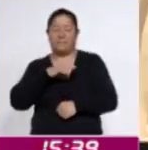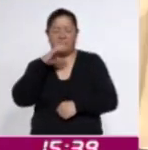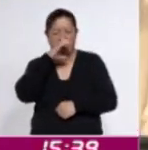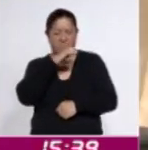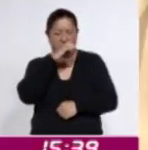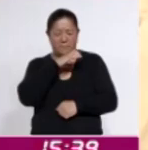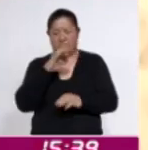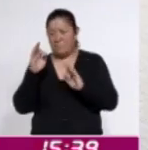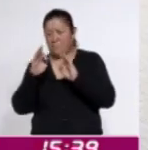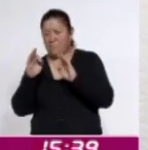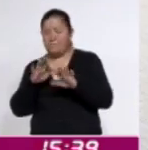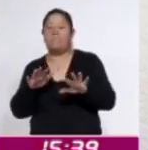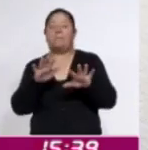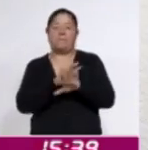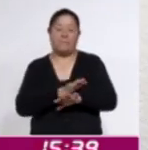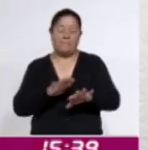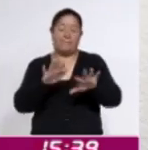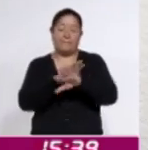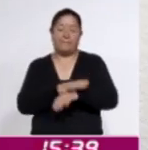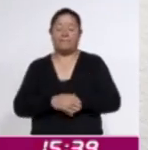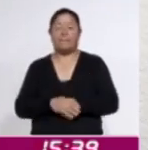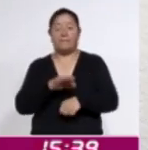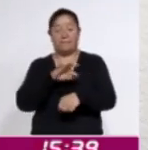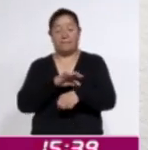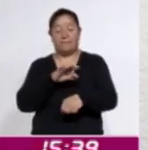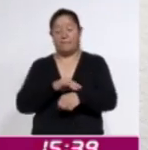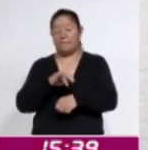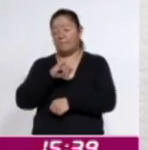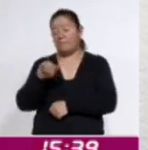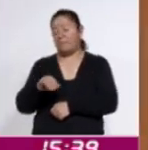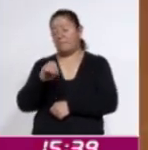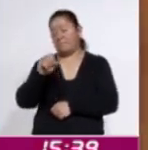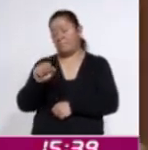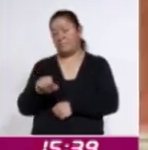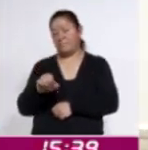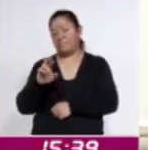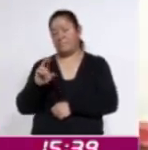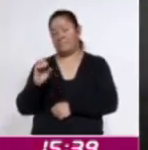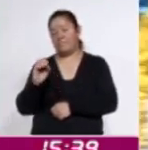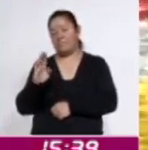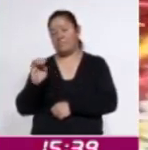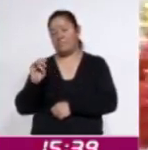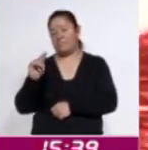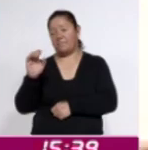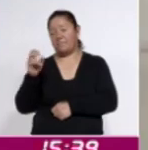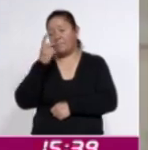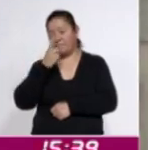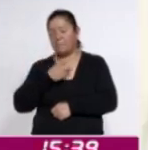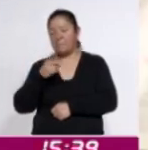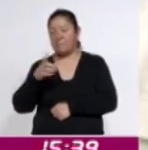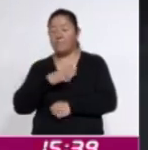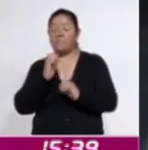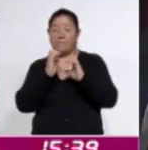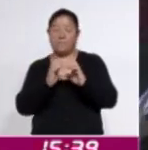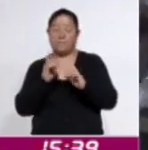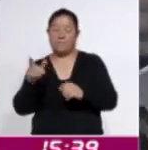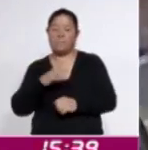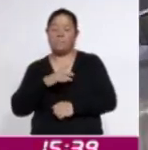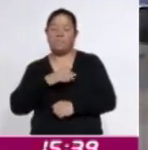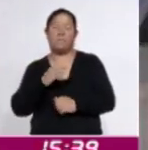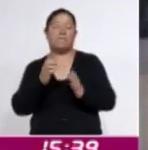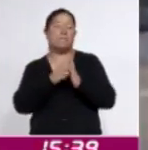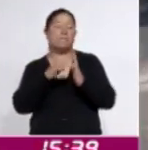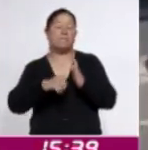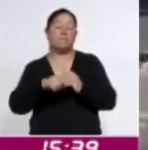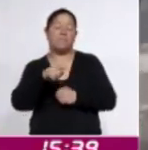son constantes. El médico epidemiólogo José Roberto Castillo Luna recomienda adoptar medidas como evitar la exposición prolongada